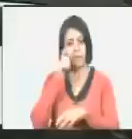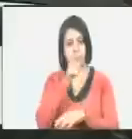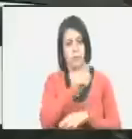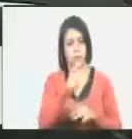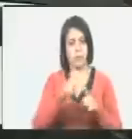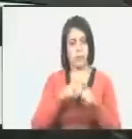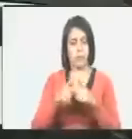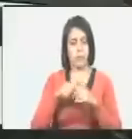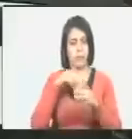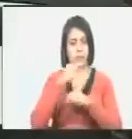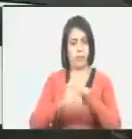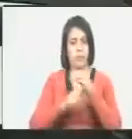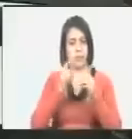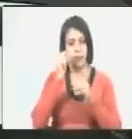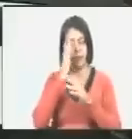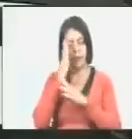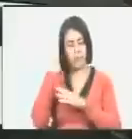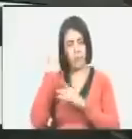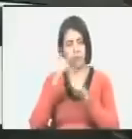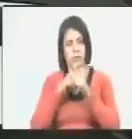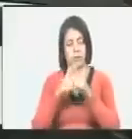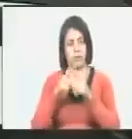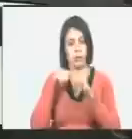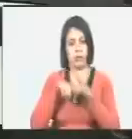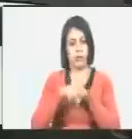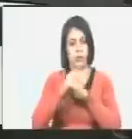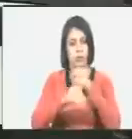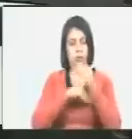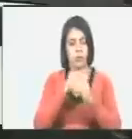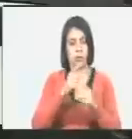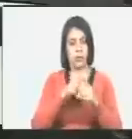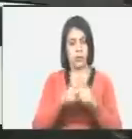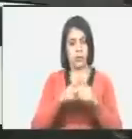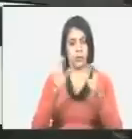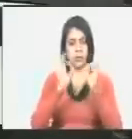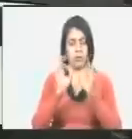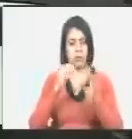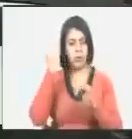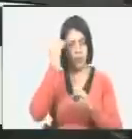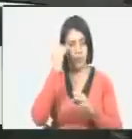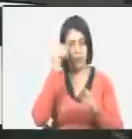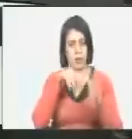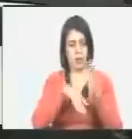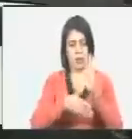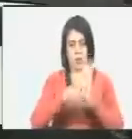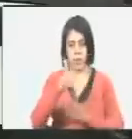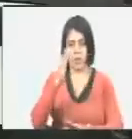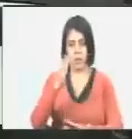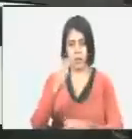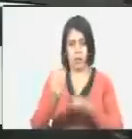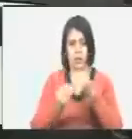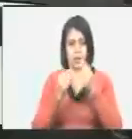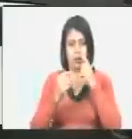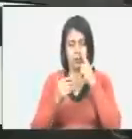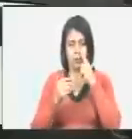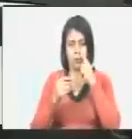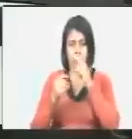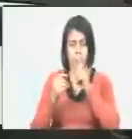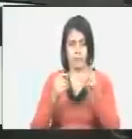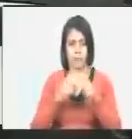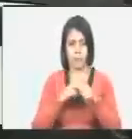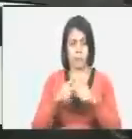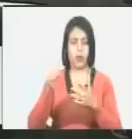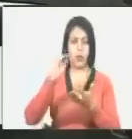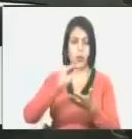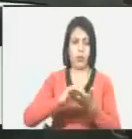que habían dormido, de América hecha trizas, nadie piensa que se ha ido. Fue un momentico a la misa y